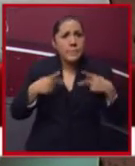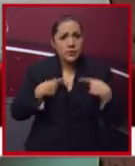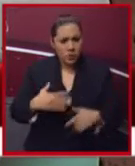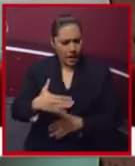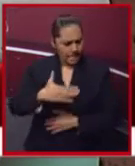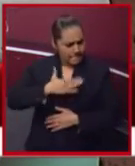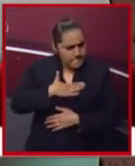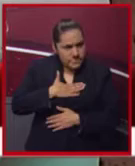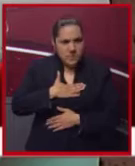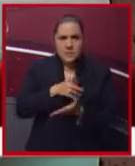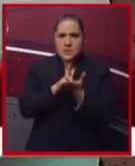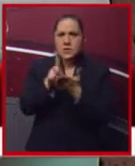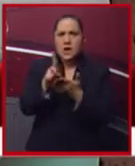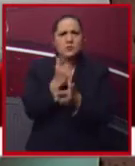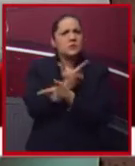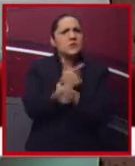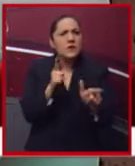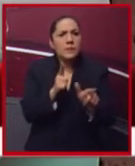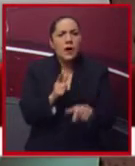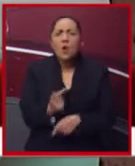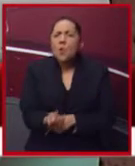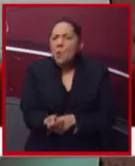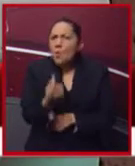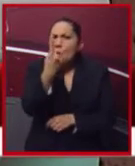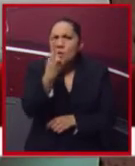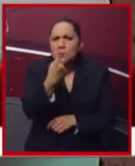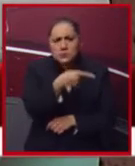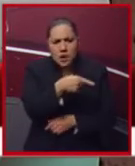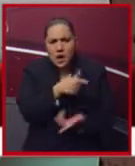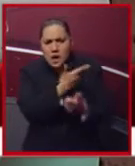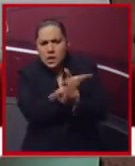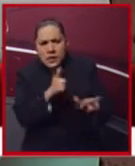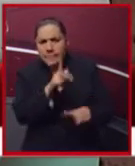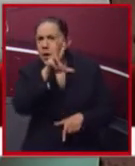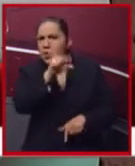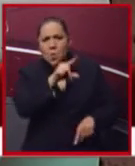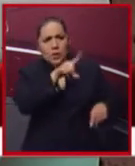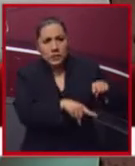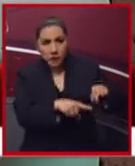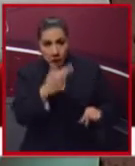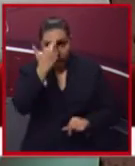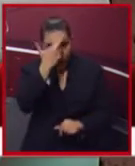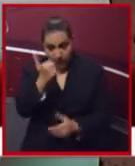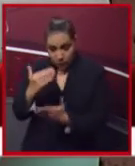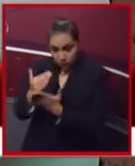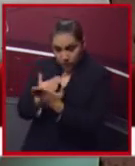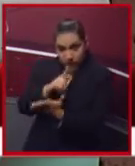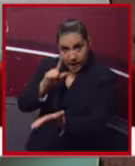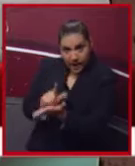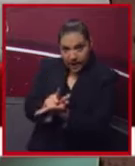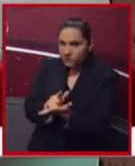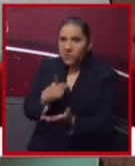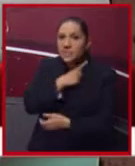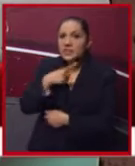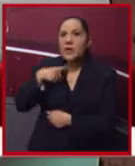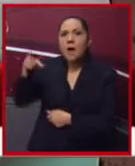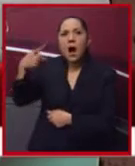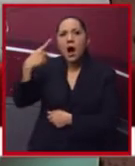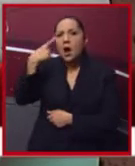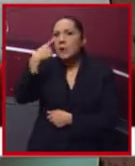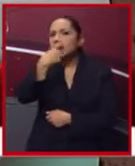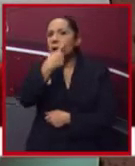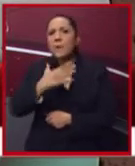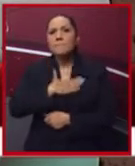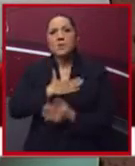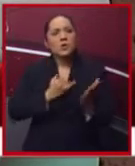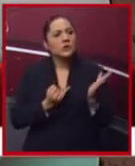se nos puede privar de esta libertad, no solo por razones legales, sino de manera que no sea arbitraria. Este es el